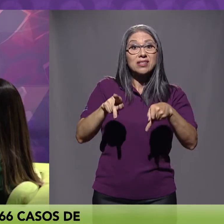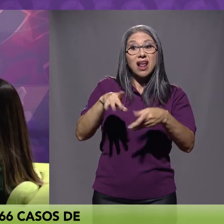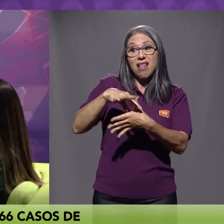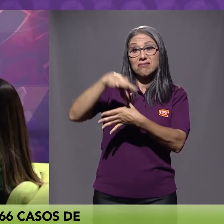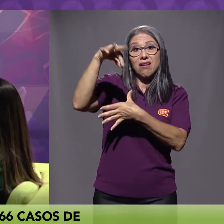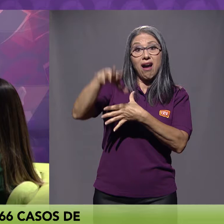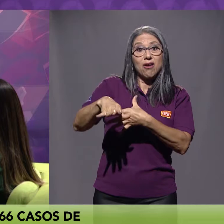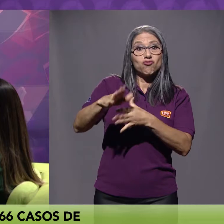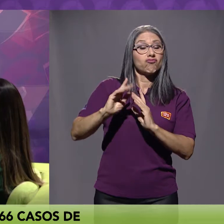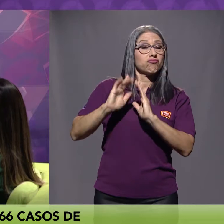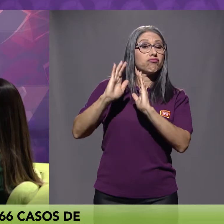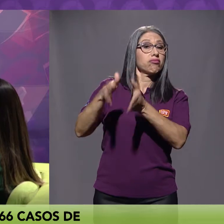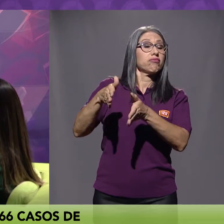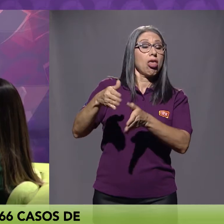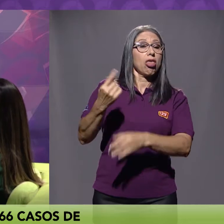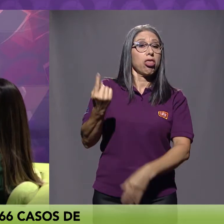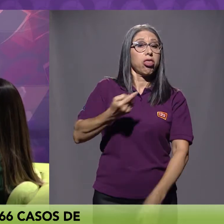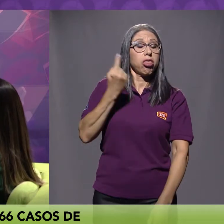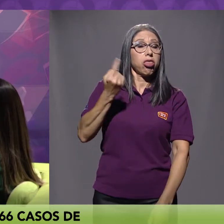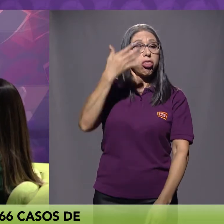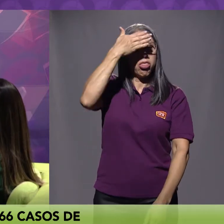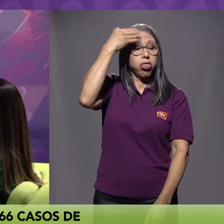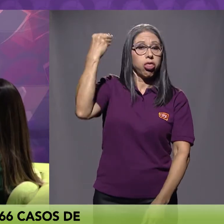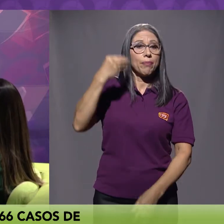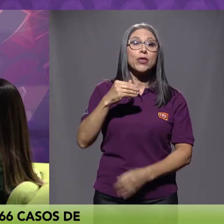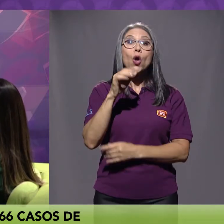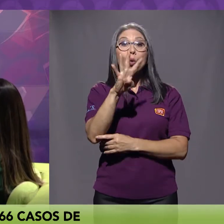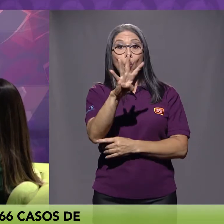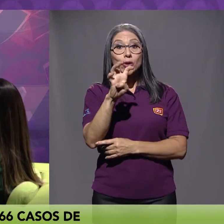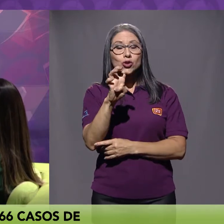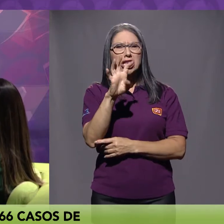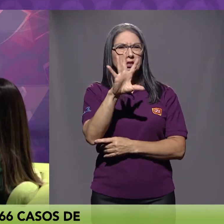666 casos de abandonos, de los cuales ya